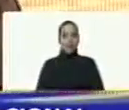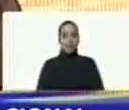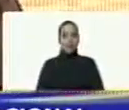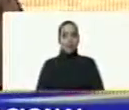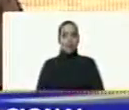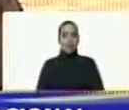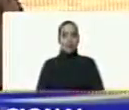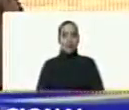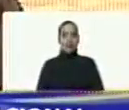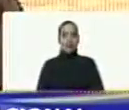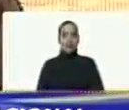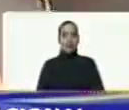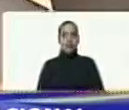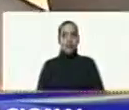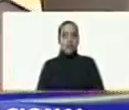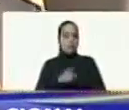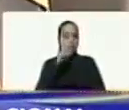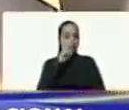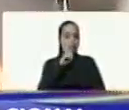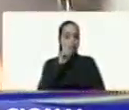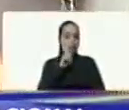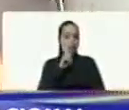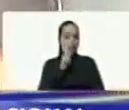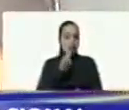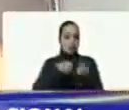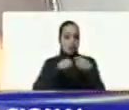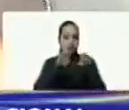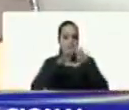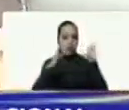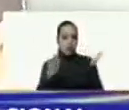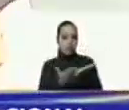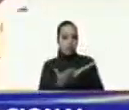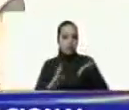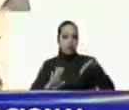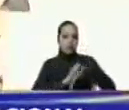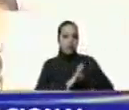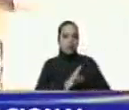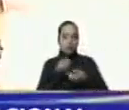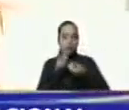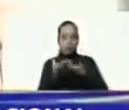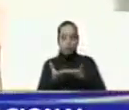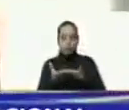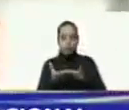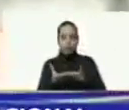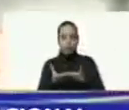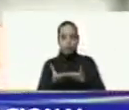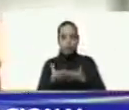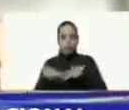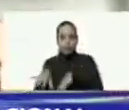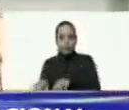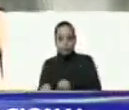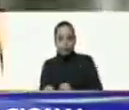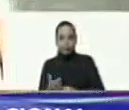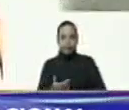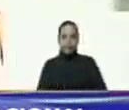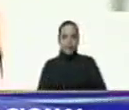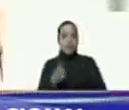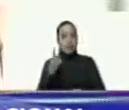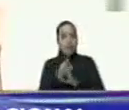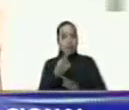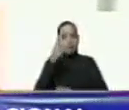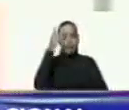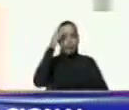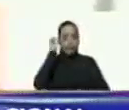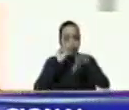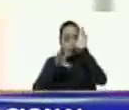mito del mercado global, críticas de las teorías neoliberales. Hay que alimentar el conocimiento, la teoría,